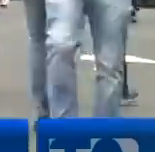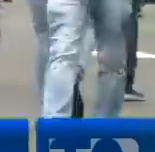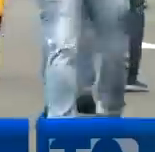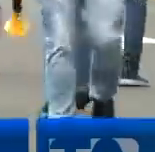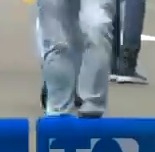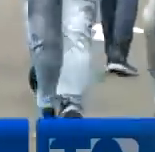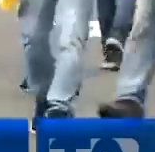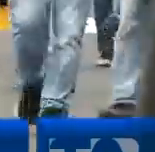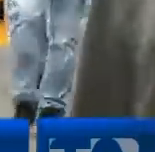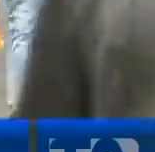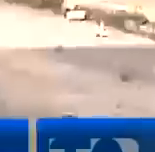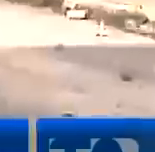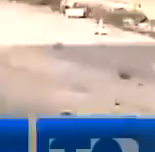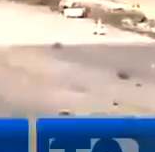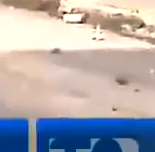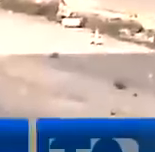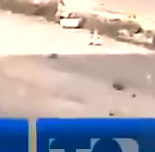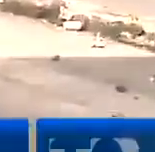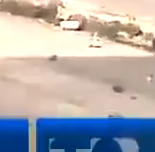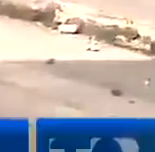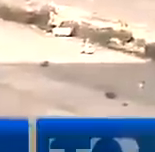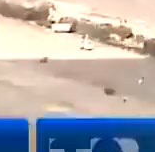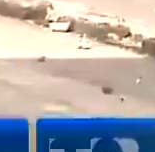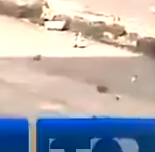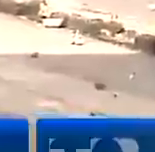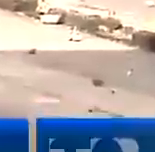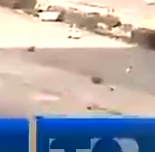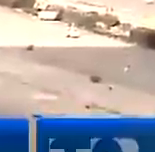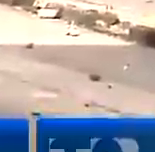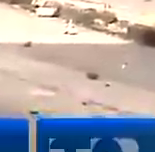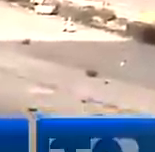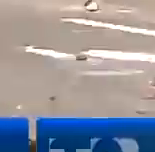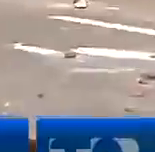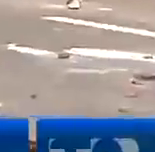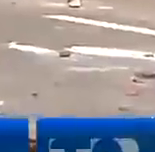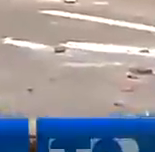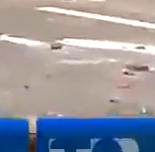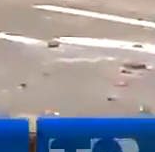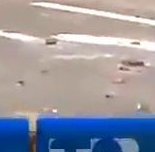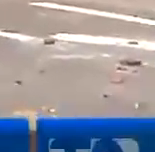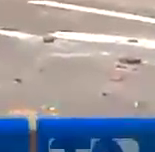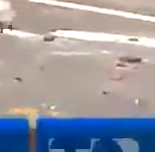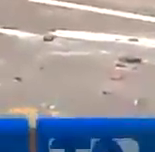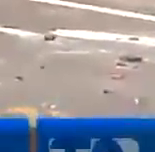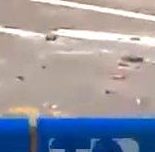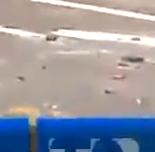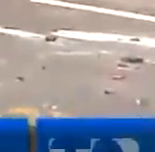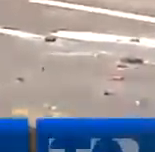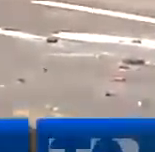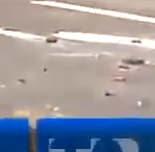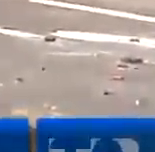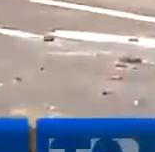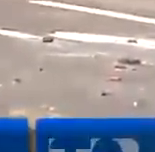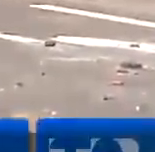Los manifestantes se concentraron durante la tarde en la avenida 10 de Agosto y Gran Colombia, cerca a la caja del IES.